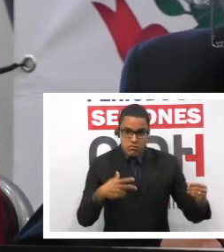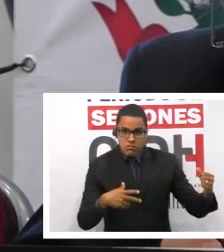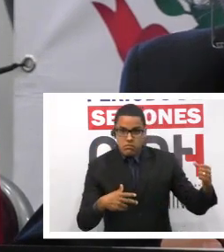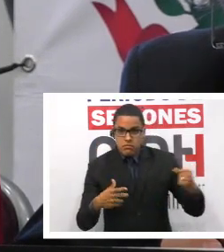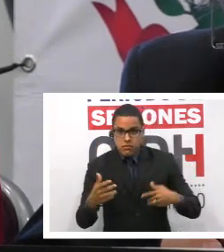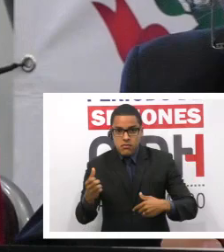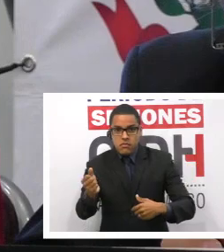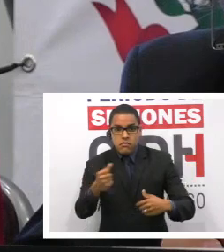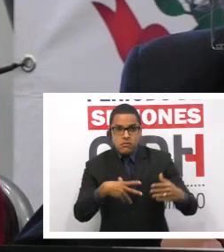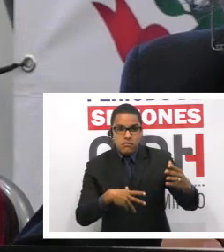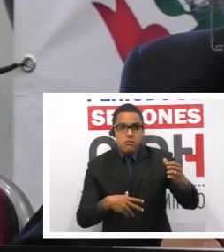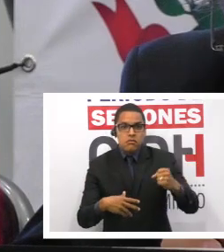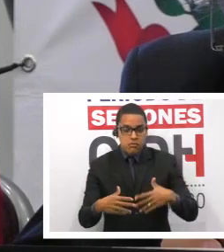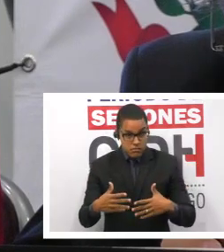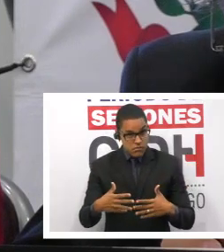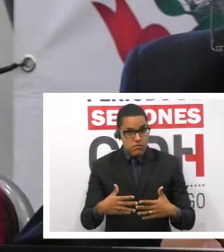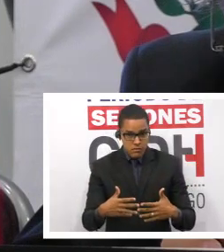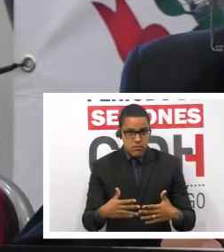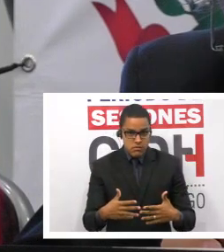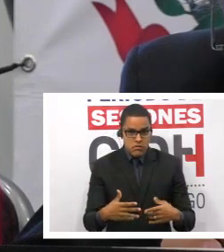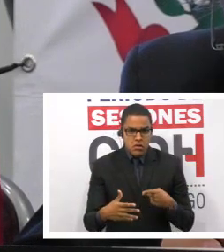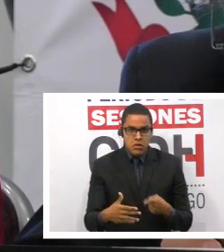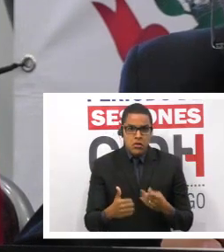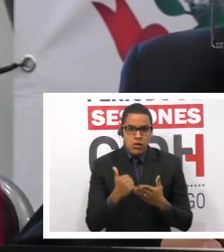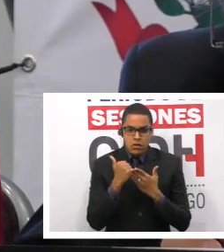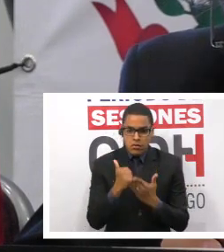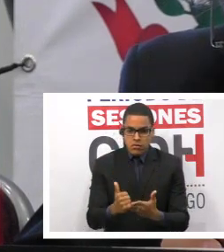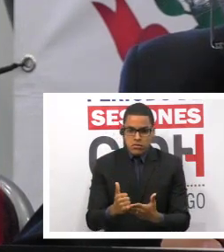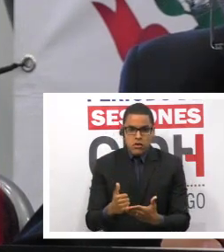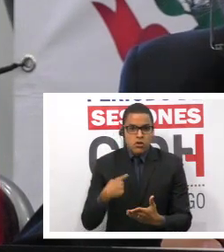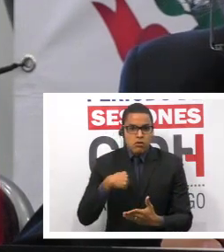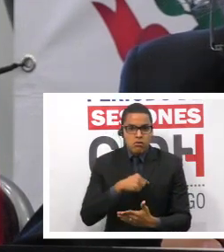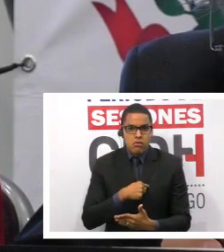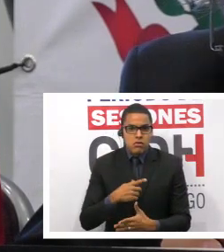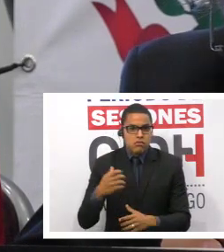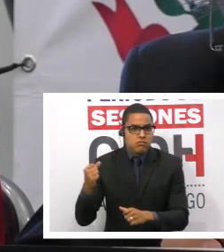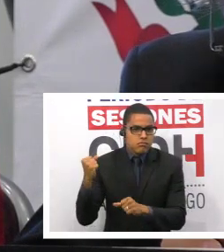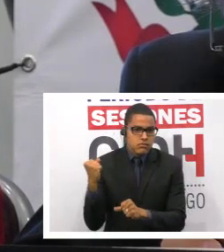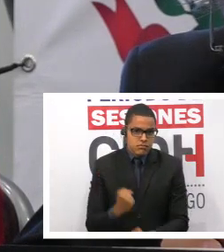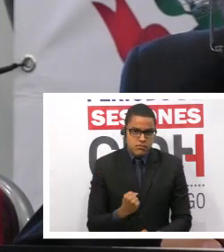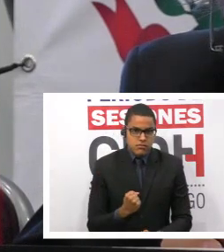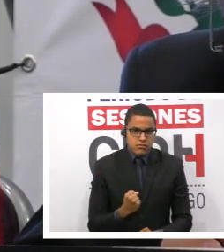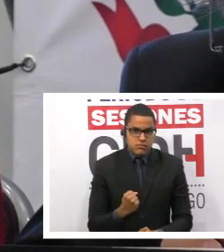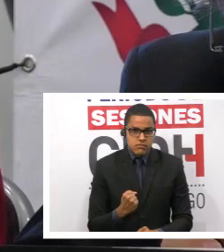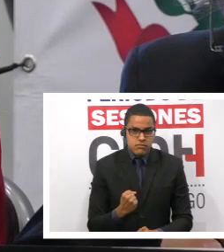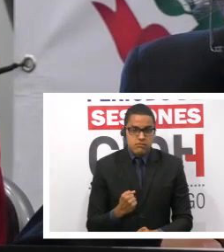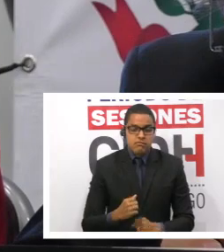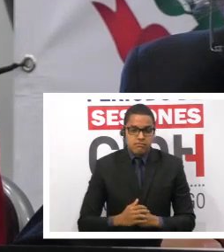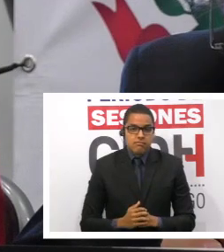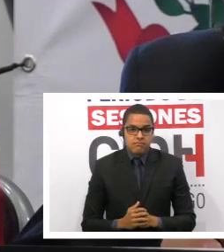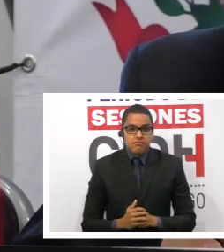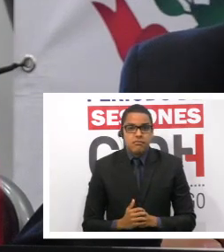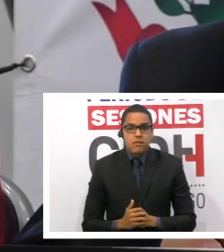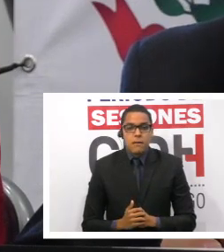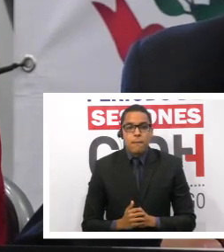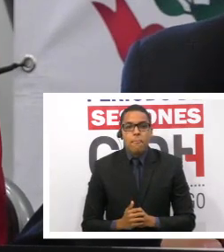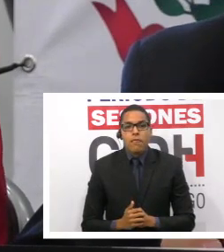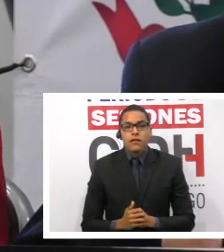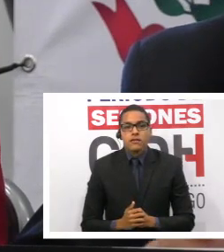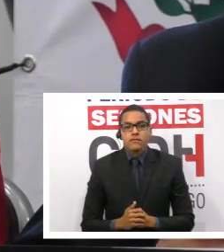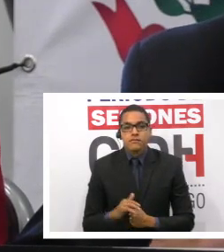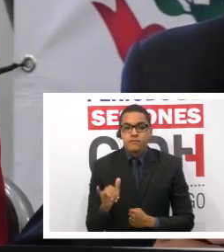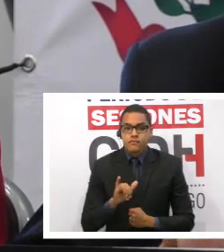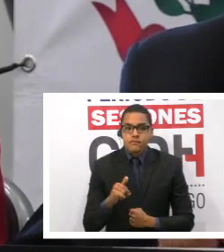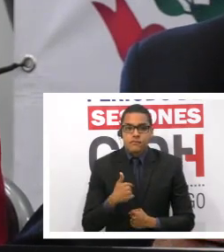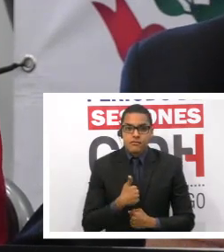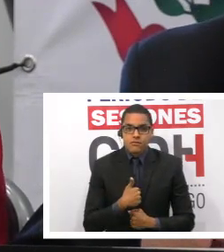que necesitamos en la propia relatoría para llevar a cabo este este mandato tan grande y pedirle porque este es